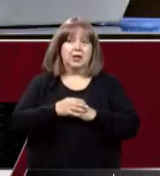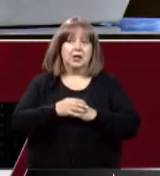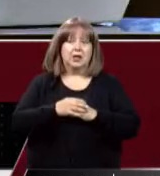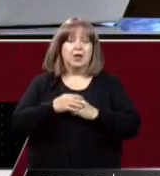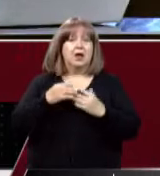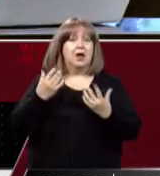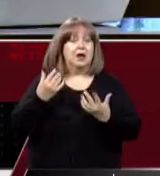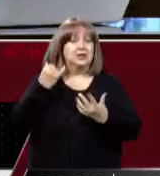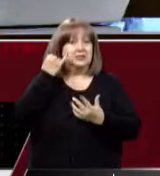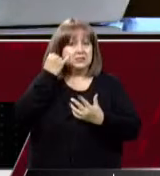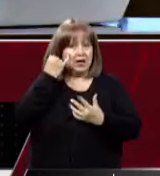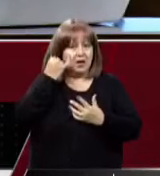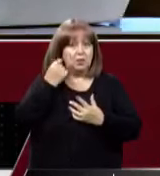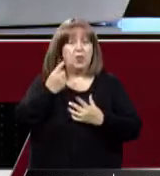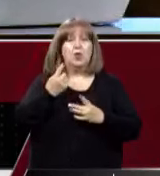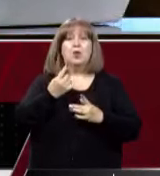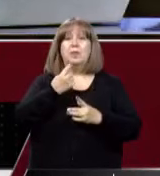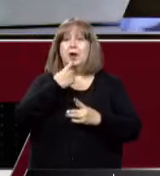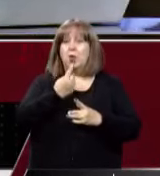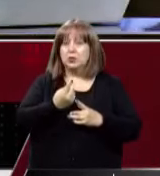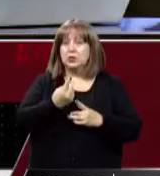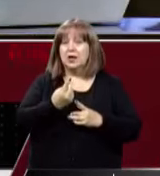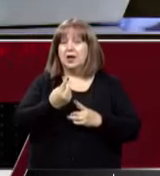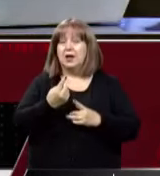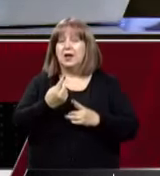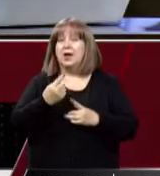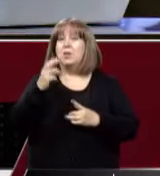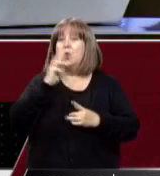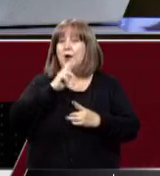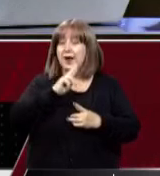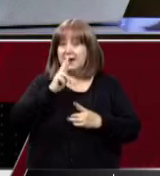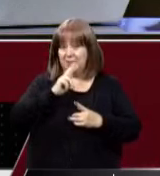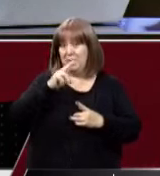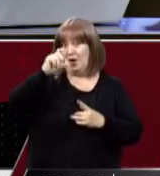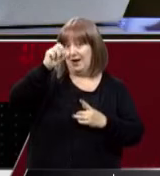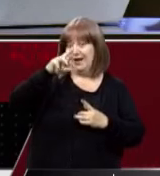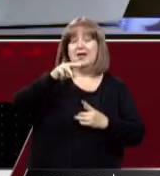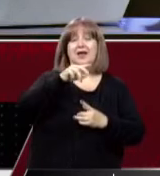al niño o hasta el mismo Rolando Aquino, si alguna vez ella tuvo miedo de